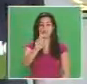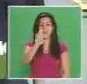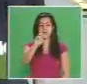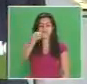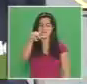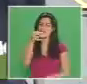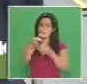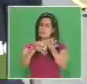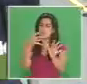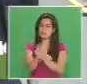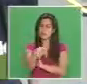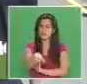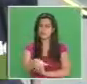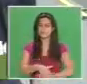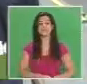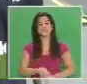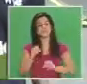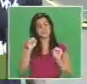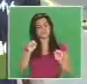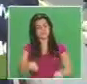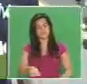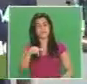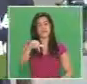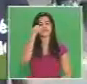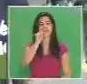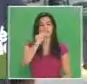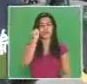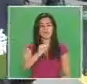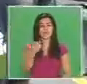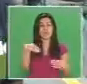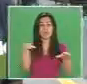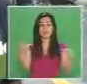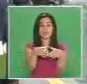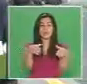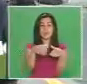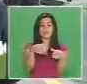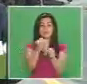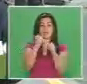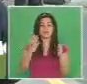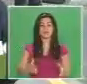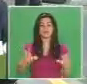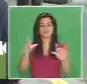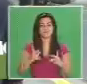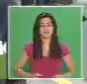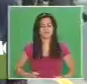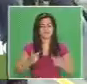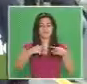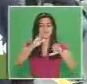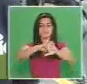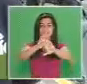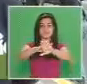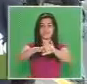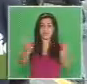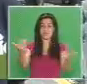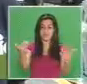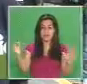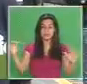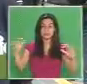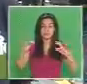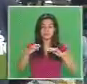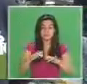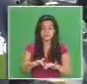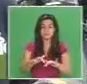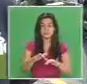jornada el día de hoy. Bueno, sí, el día pasado se convocó un grupo de trabajadores de Vive TV y bueno, el llamado ha